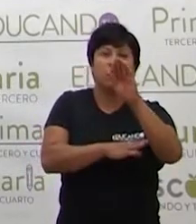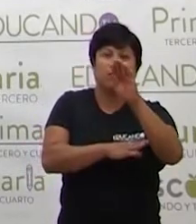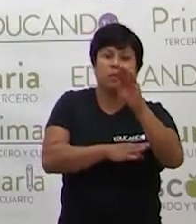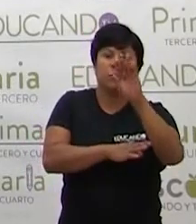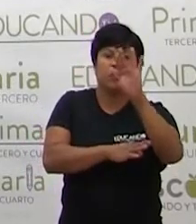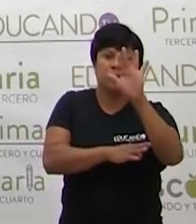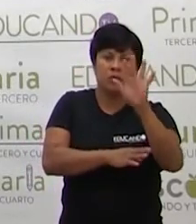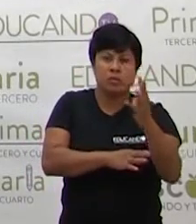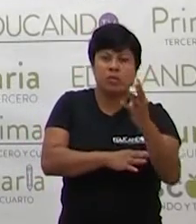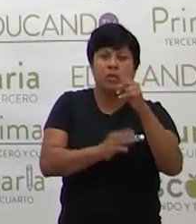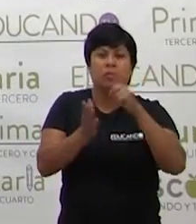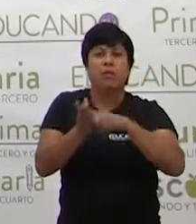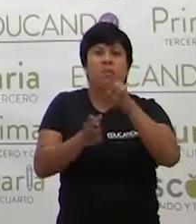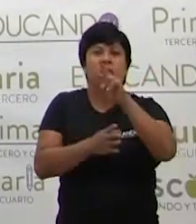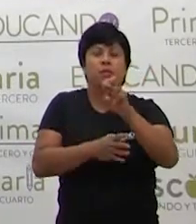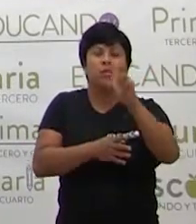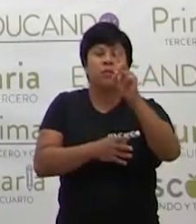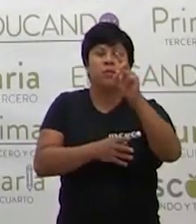1954 y